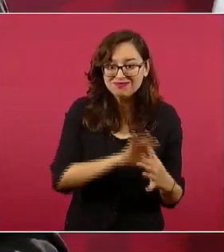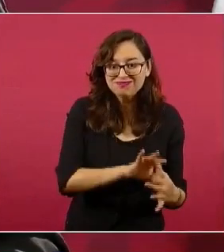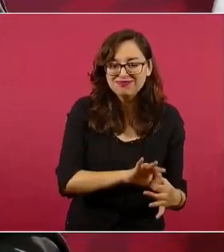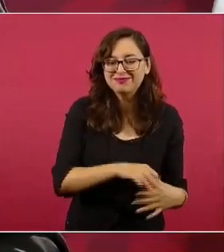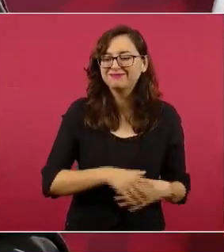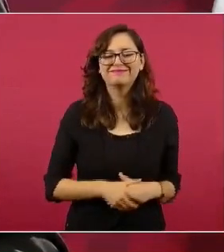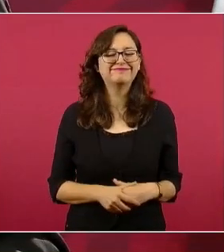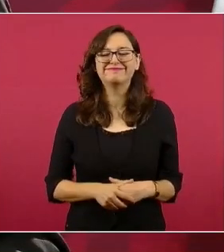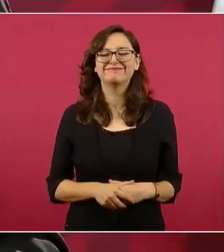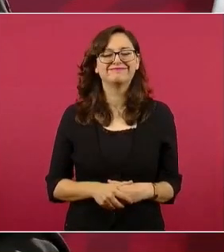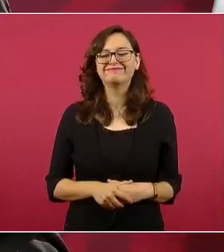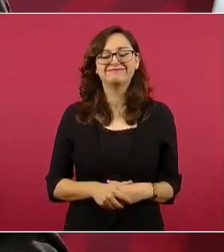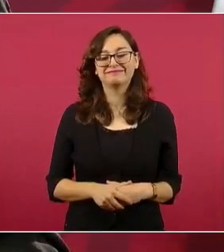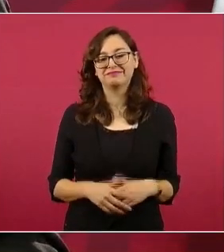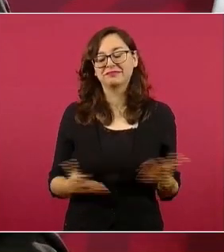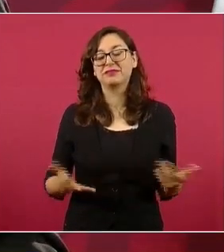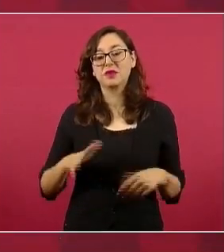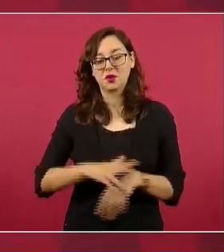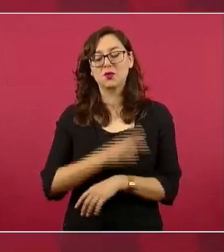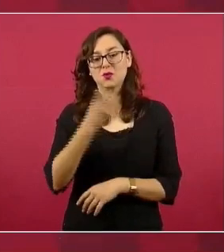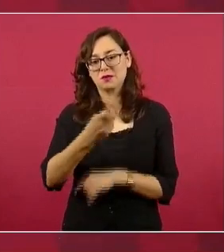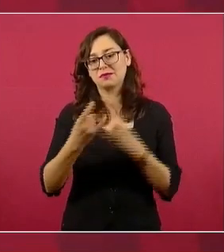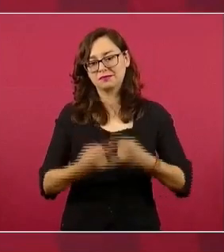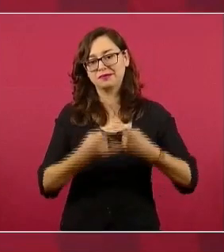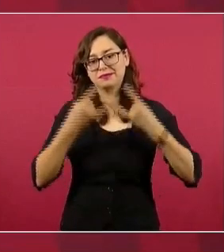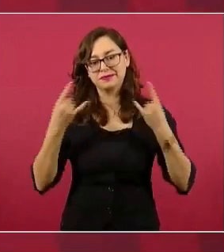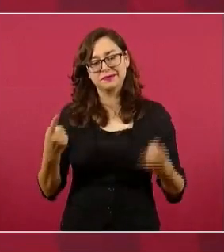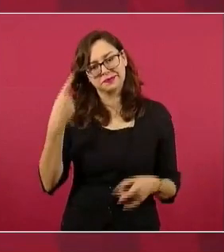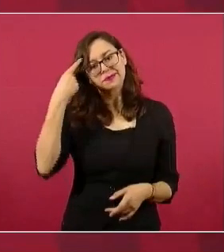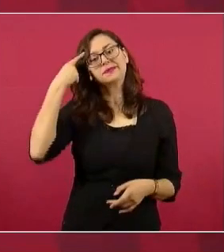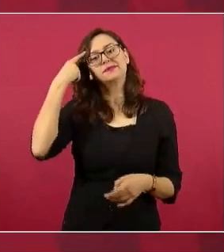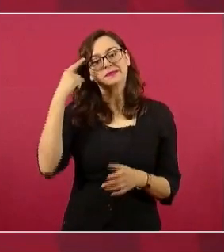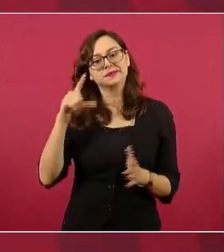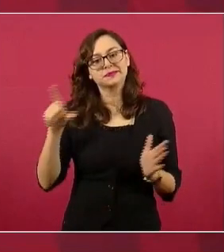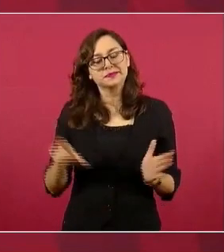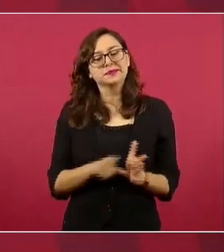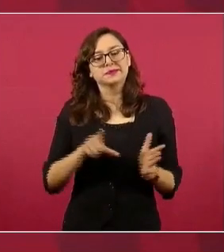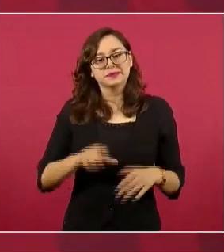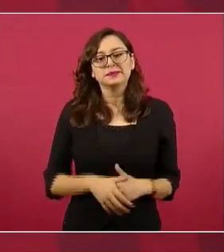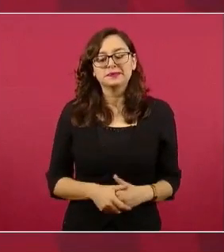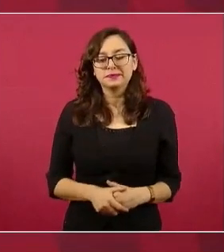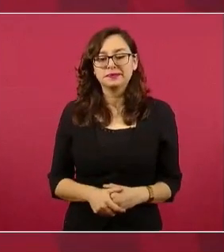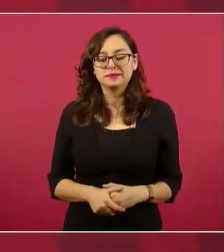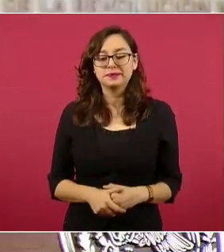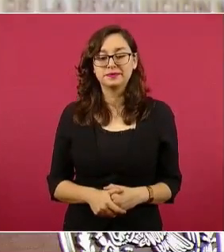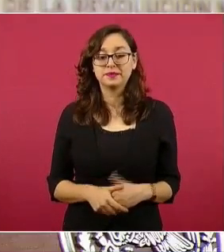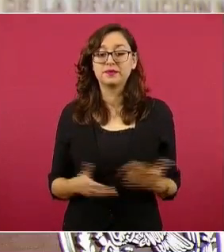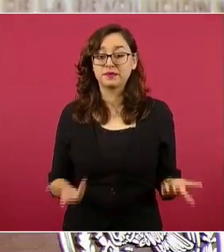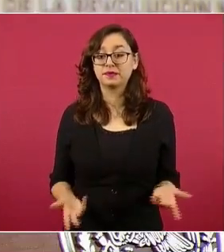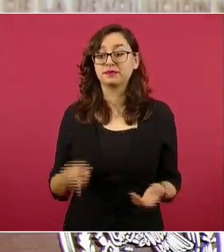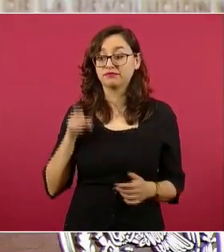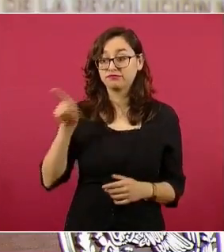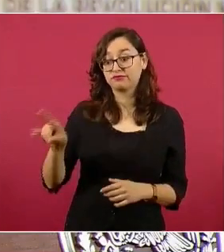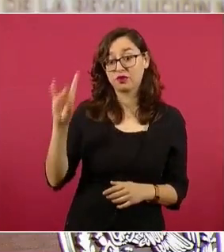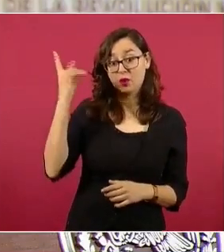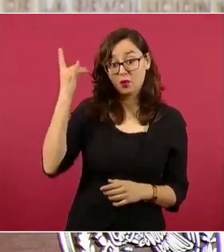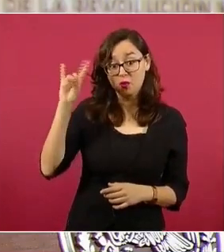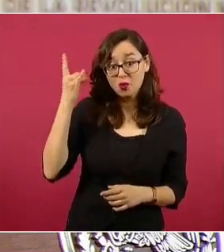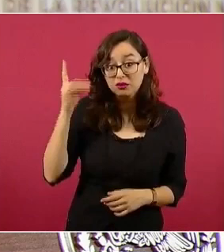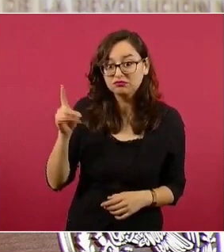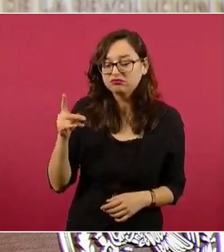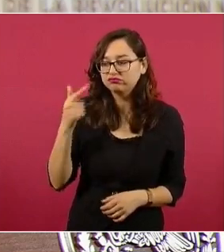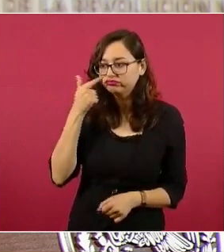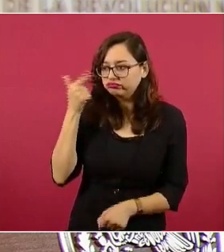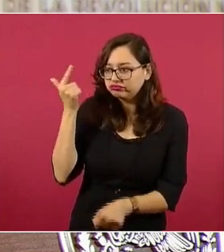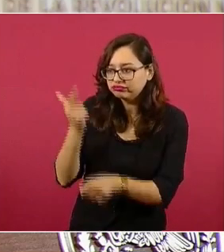ese ejemplo, esa lección de Bolivia, de la gente humilde, de la gente pobre.